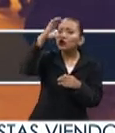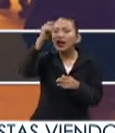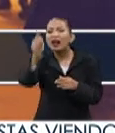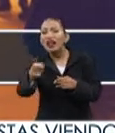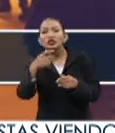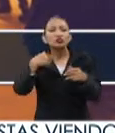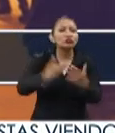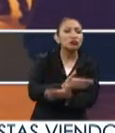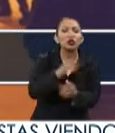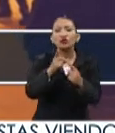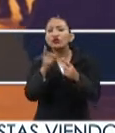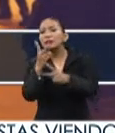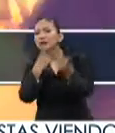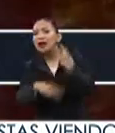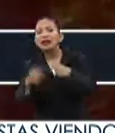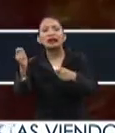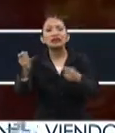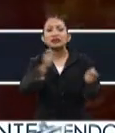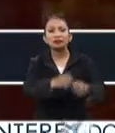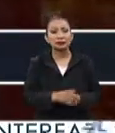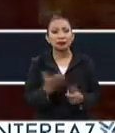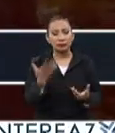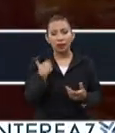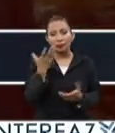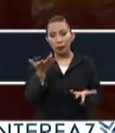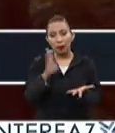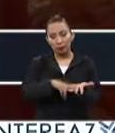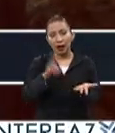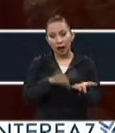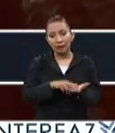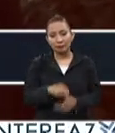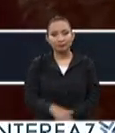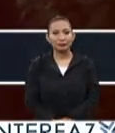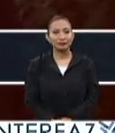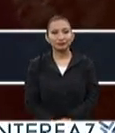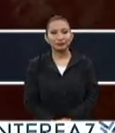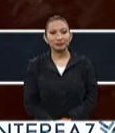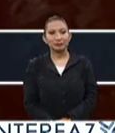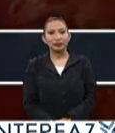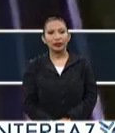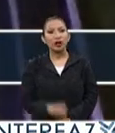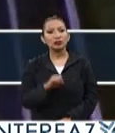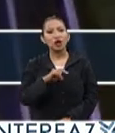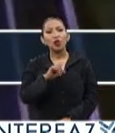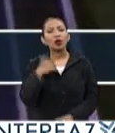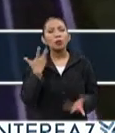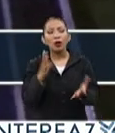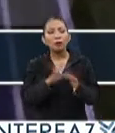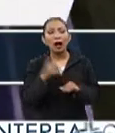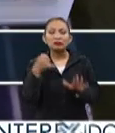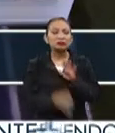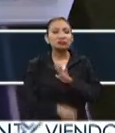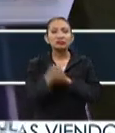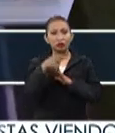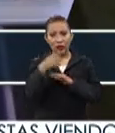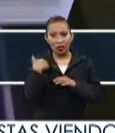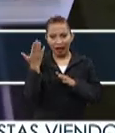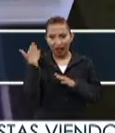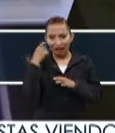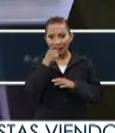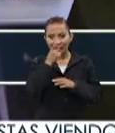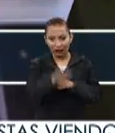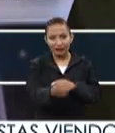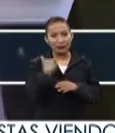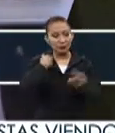culturas, de sus lugares de origen. Entonces, es algo muy fructífero, a decir verdad. Saúl, pues cuéntanos un poquito más a fondo. Nos estabas